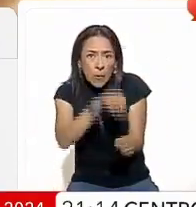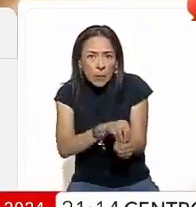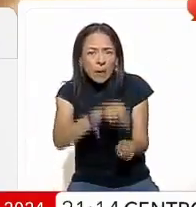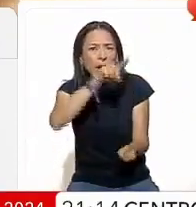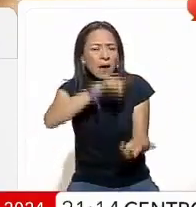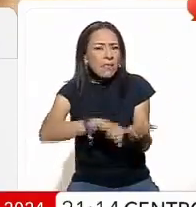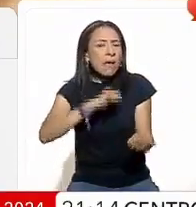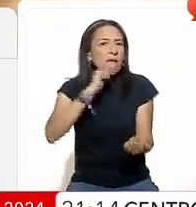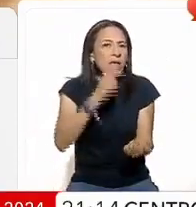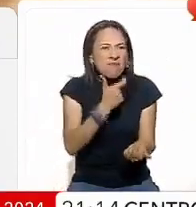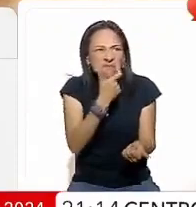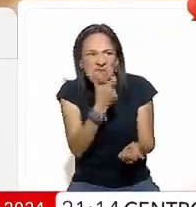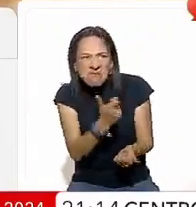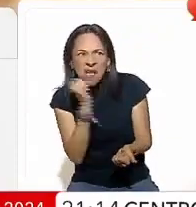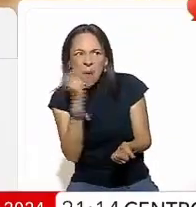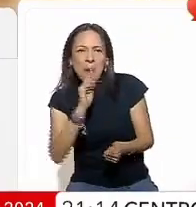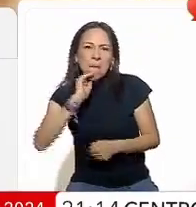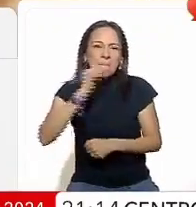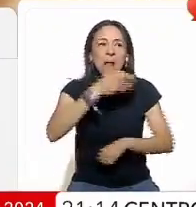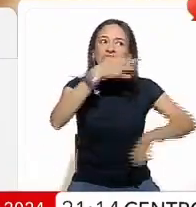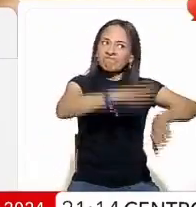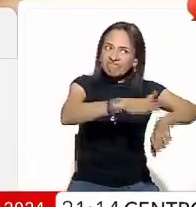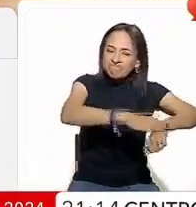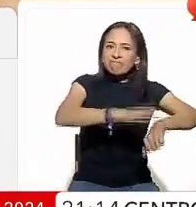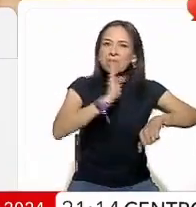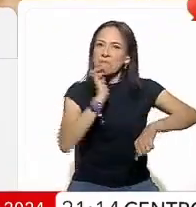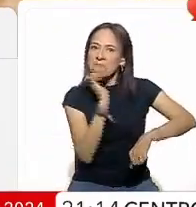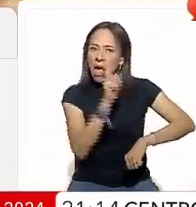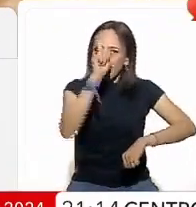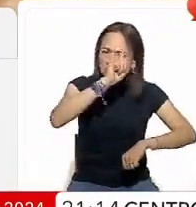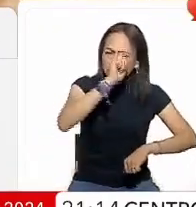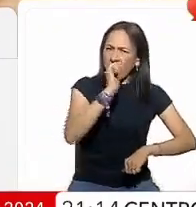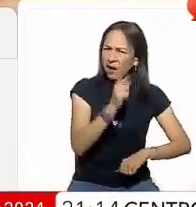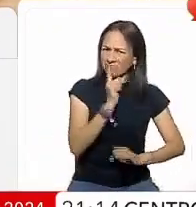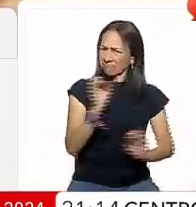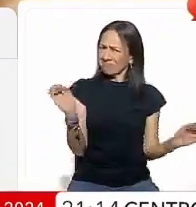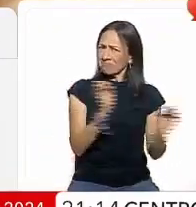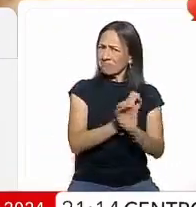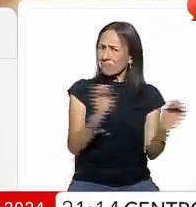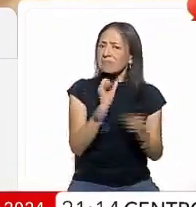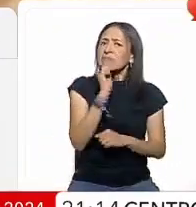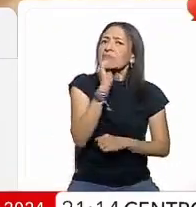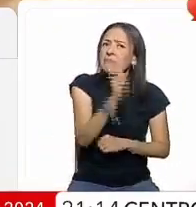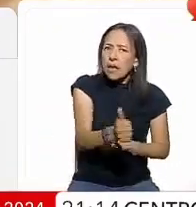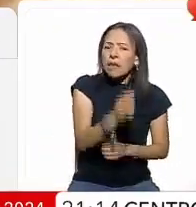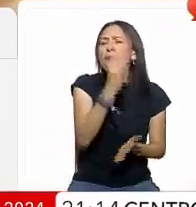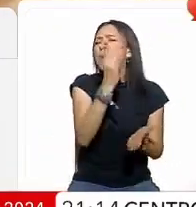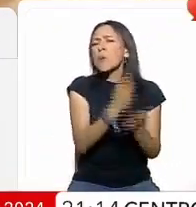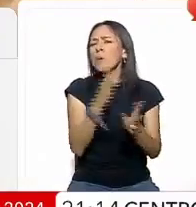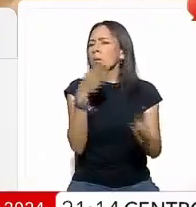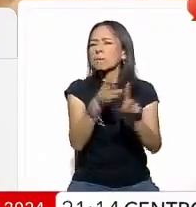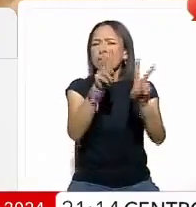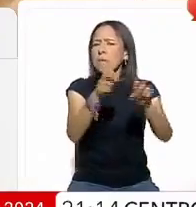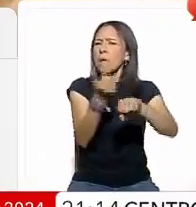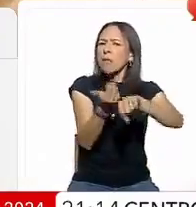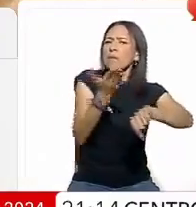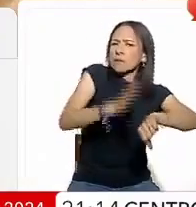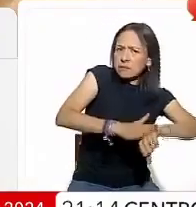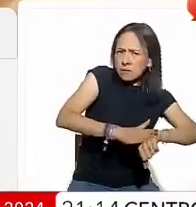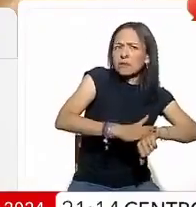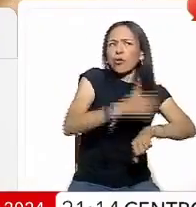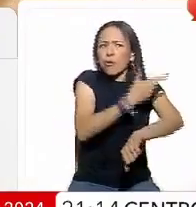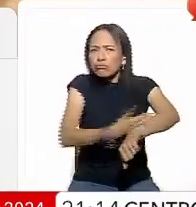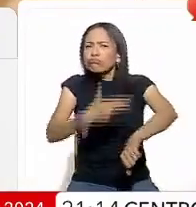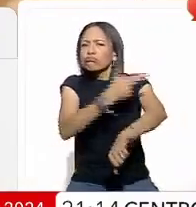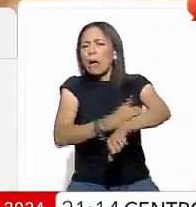al erario? Había pues observaciones administrativas que esas se van solventando en las propias